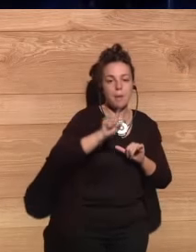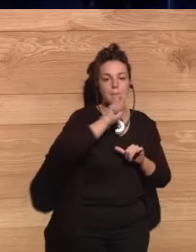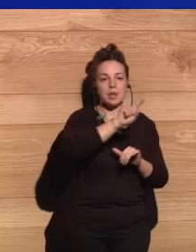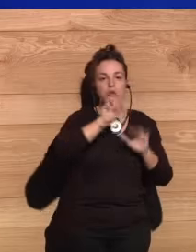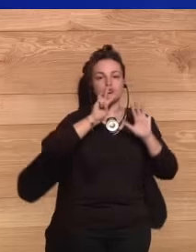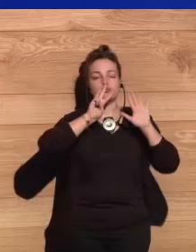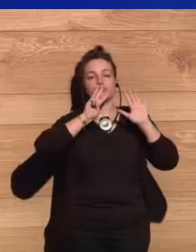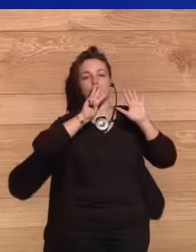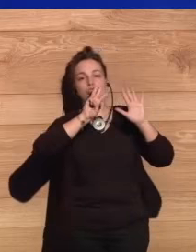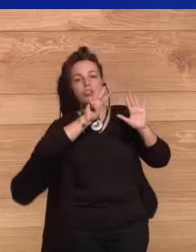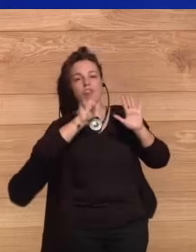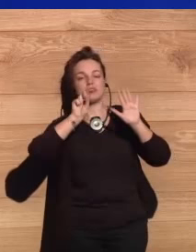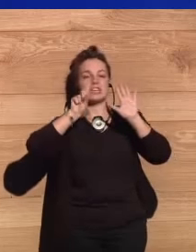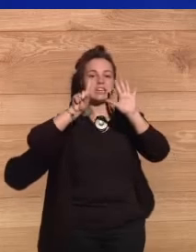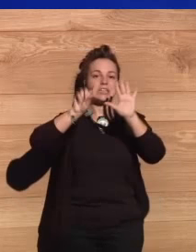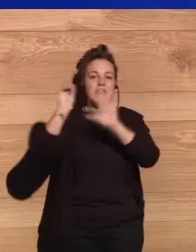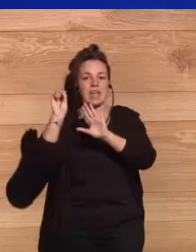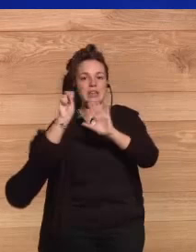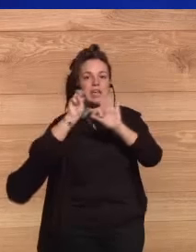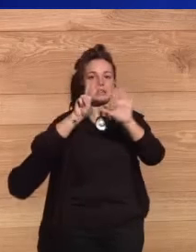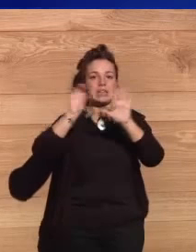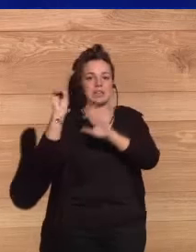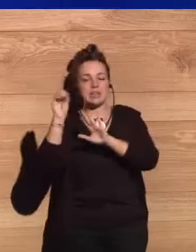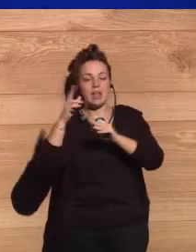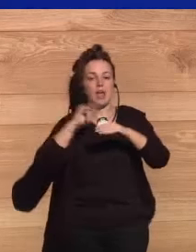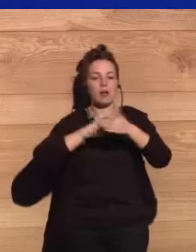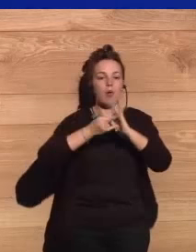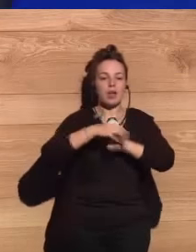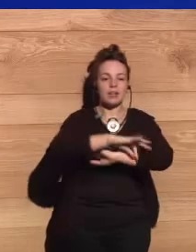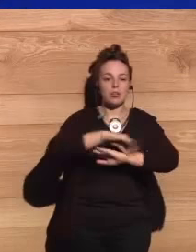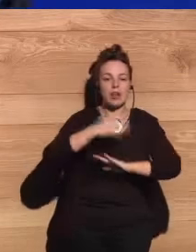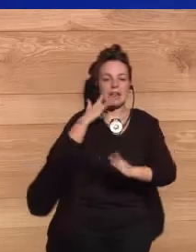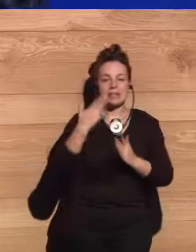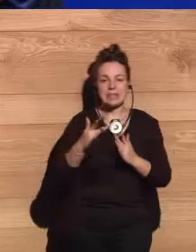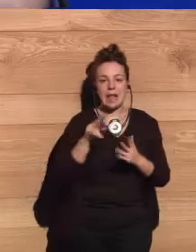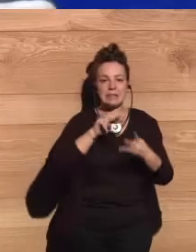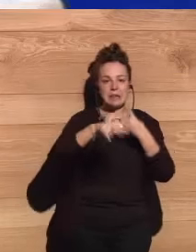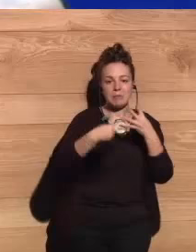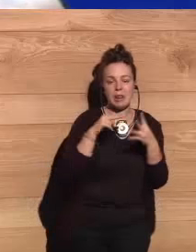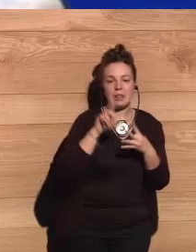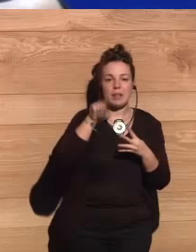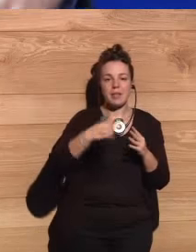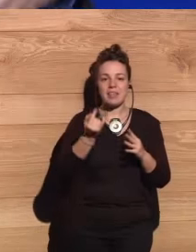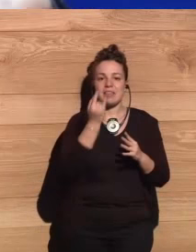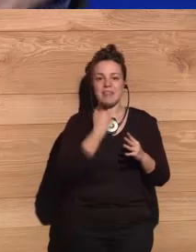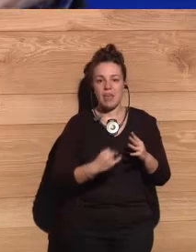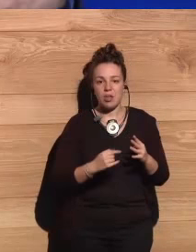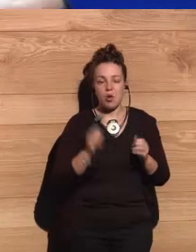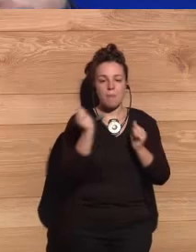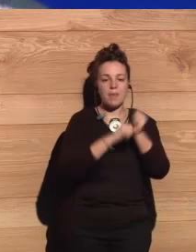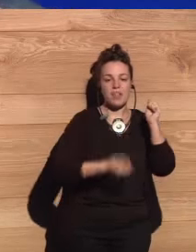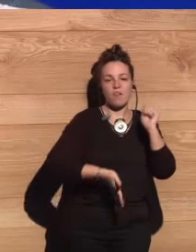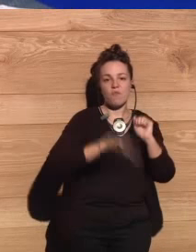1860, 70, es una arquitectura de cristal, de transparencias y de hierro que elimina